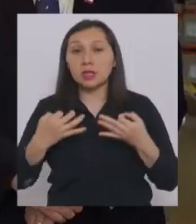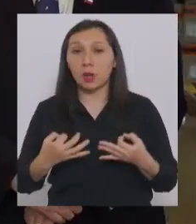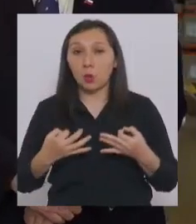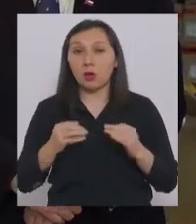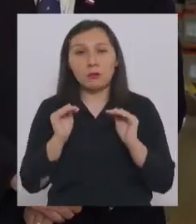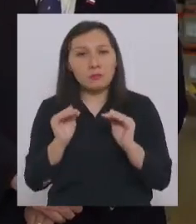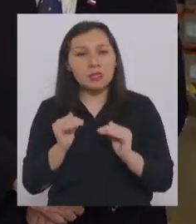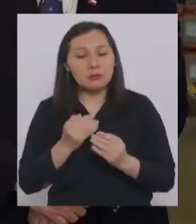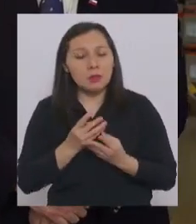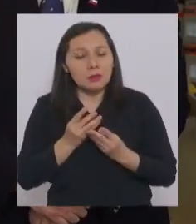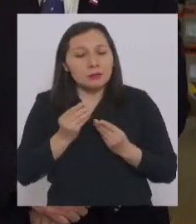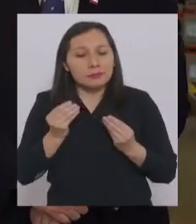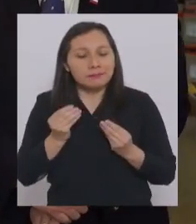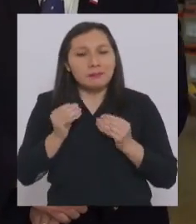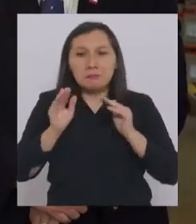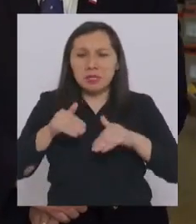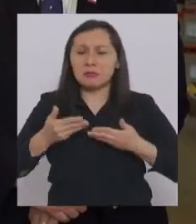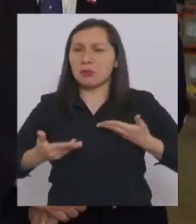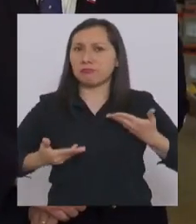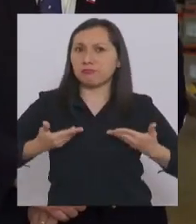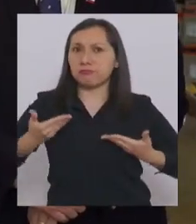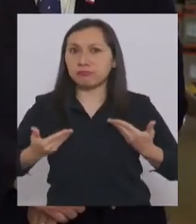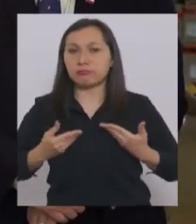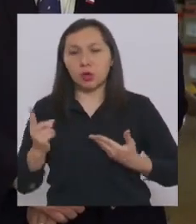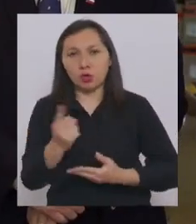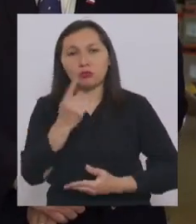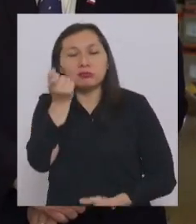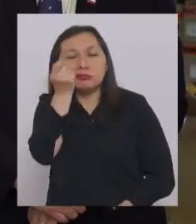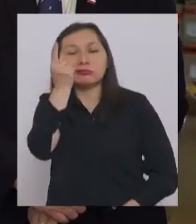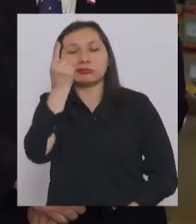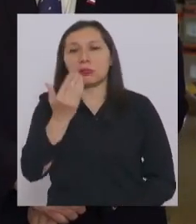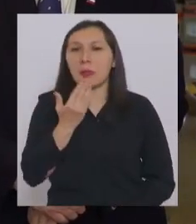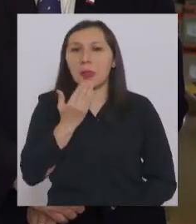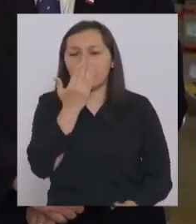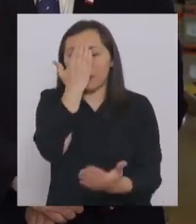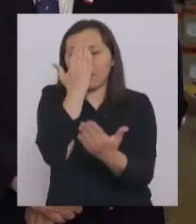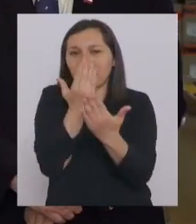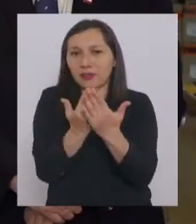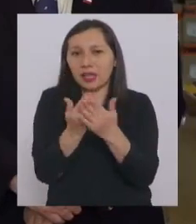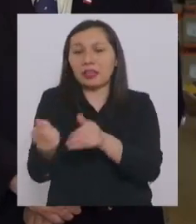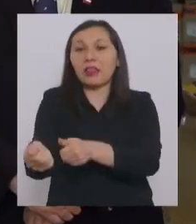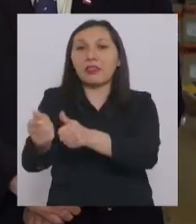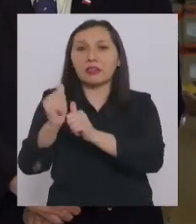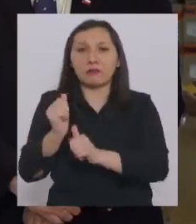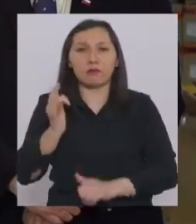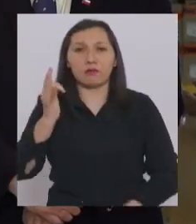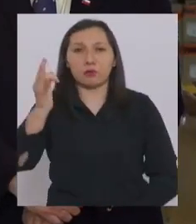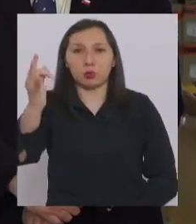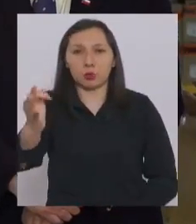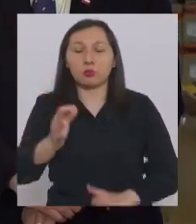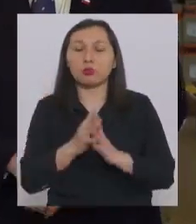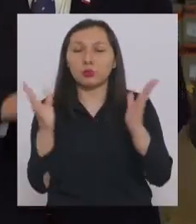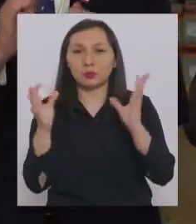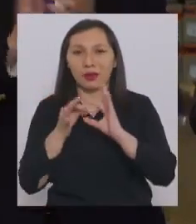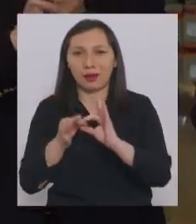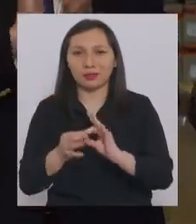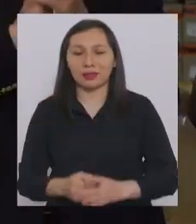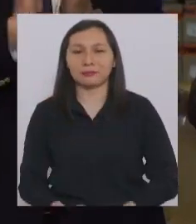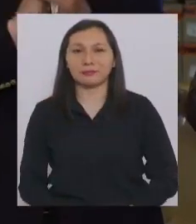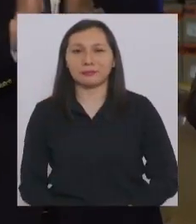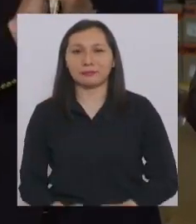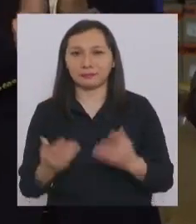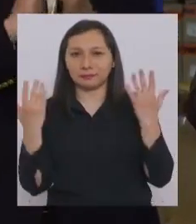ese mismo espíritu y esa misma actitud vamos a saber también enfrentar los desafíos futuros. Muchas gracias.